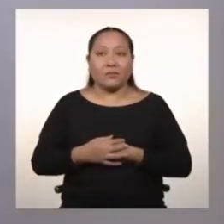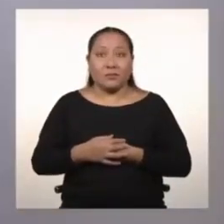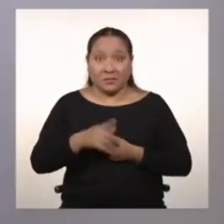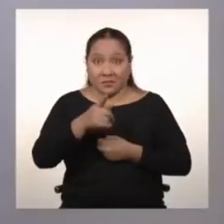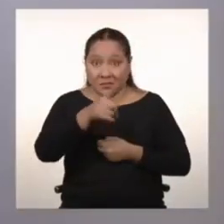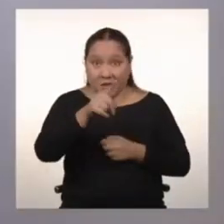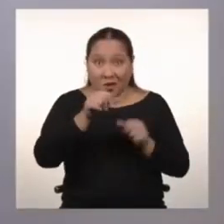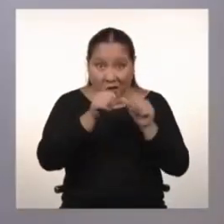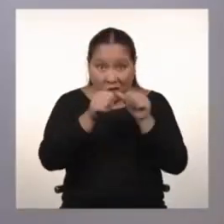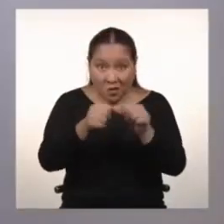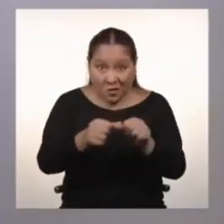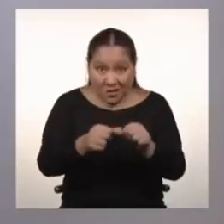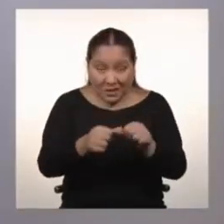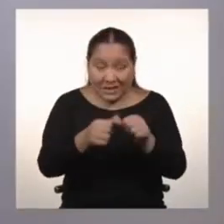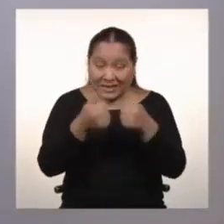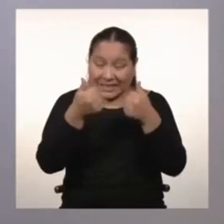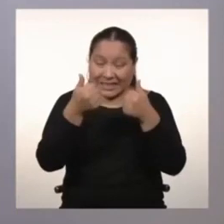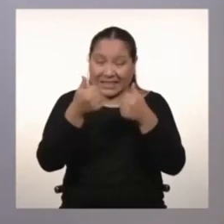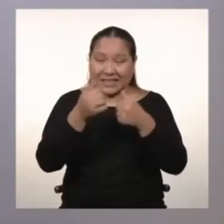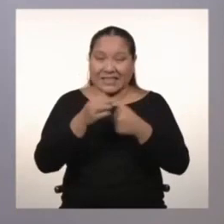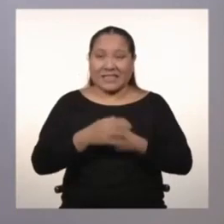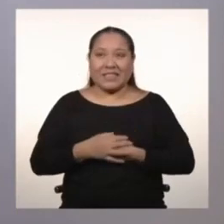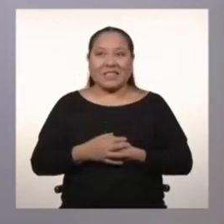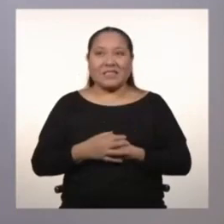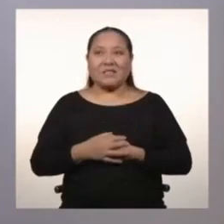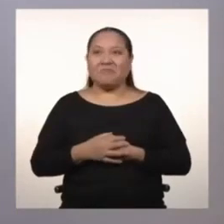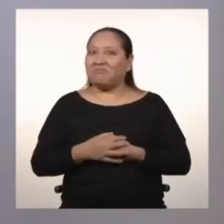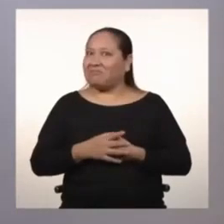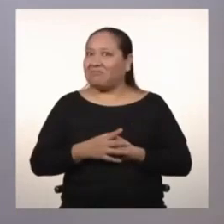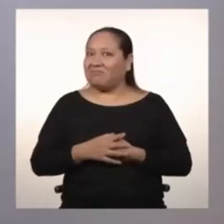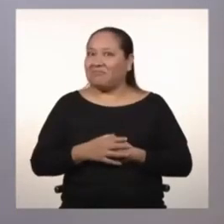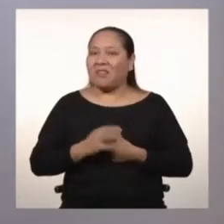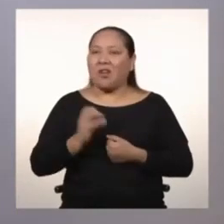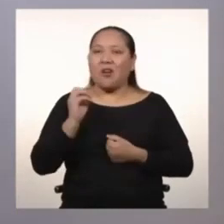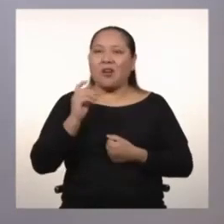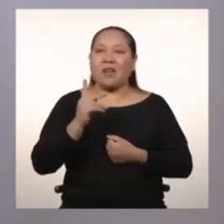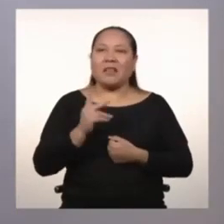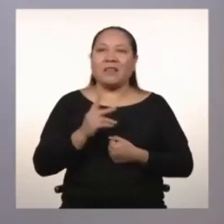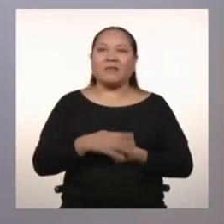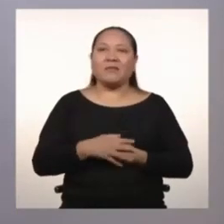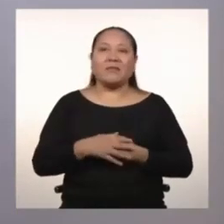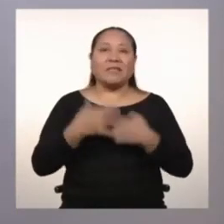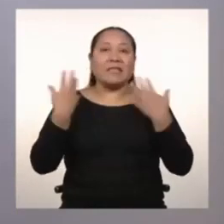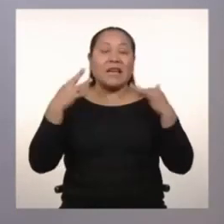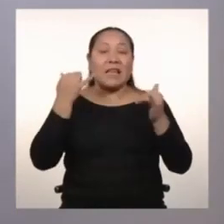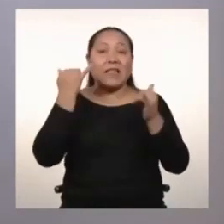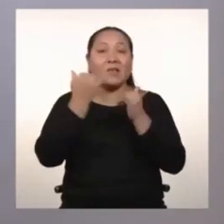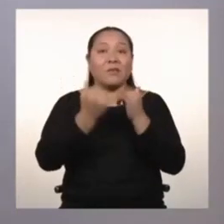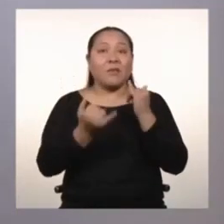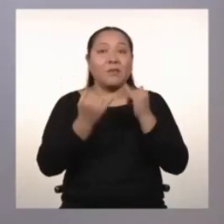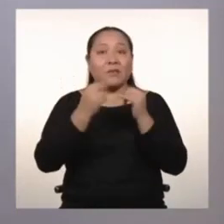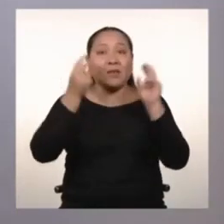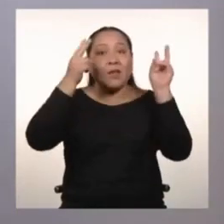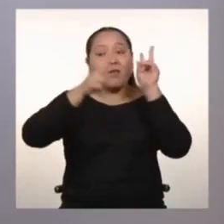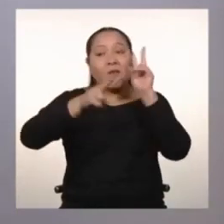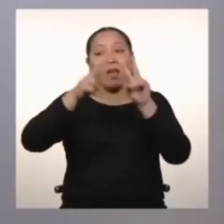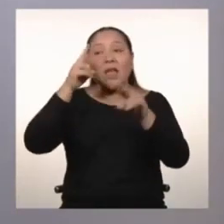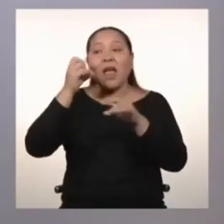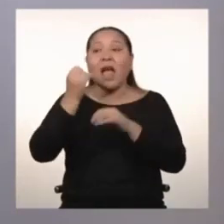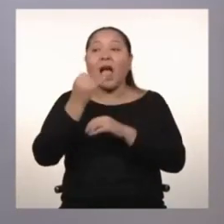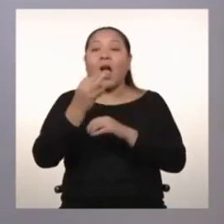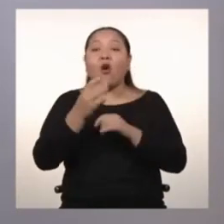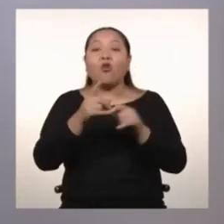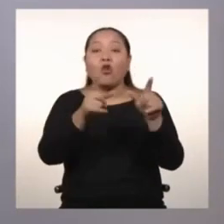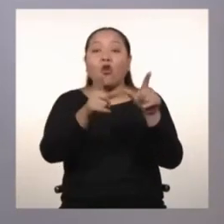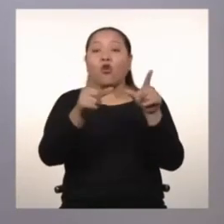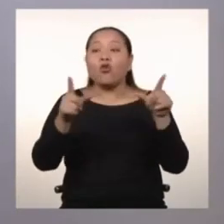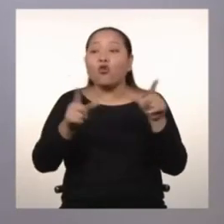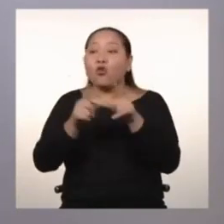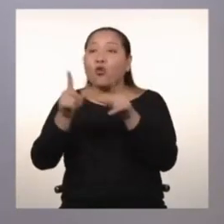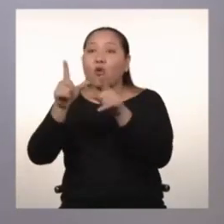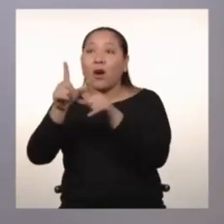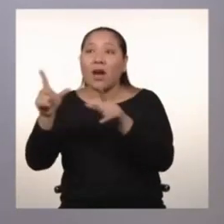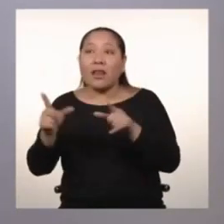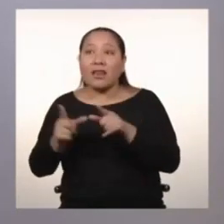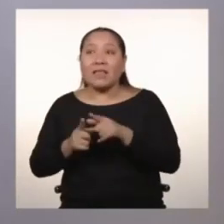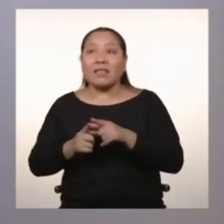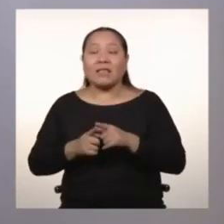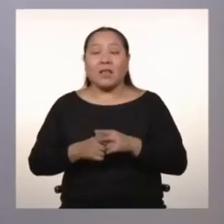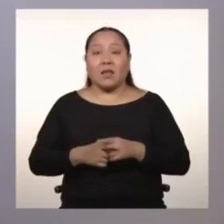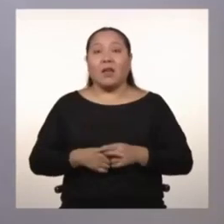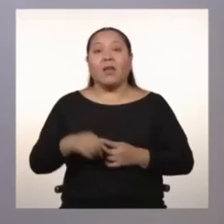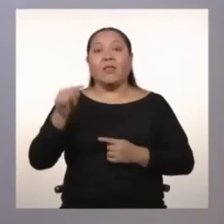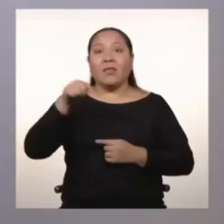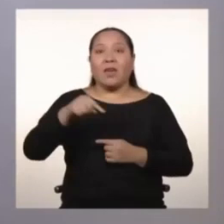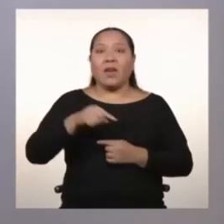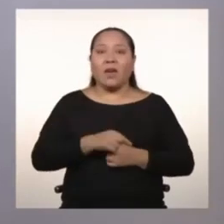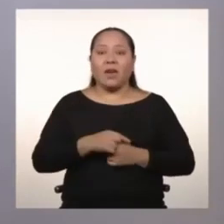¿Siguen ahí? ¿Sí? ¿No? Bueno, acabamos de ver algunos escenarios de la rebelión de Túpac Amaru